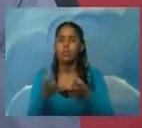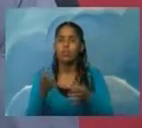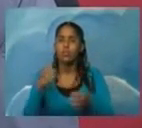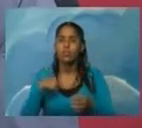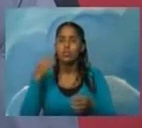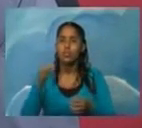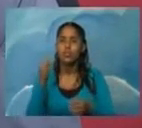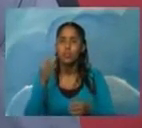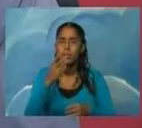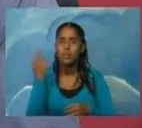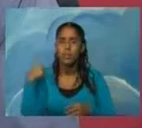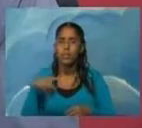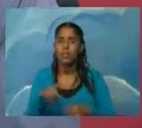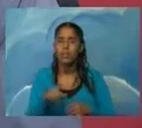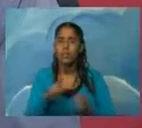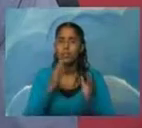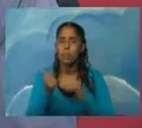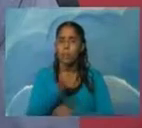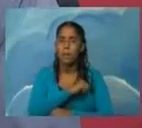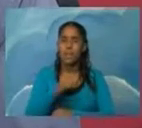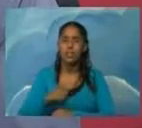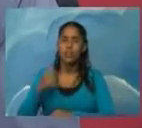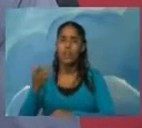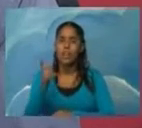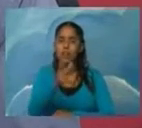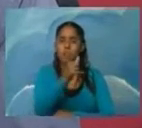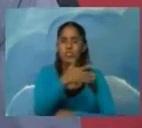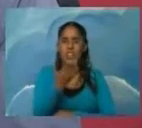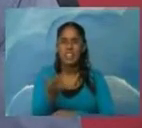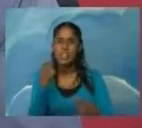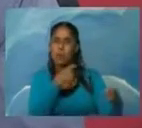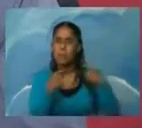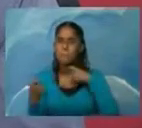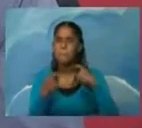criterio personal que la persona que contiende o que